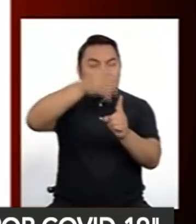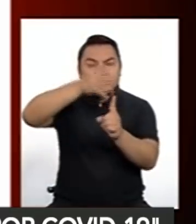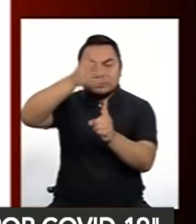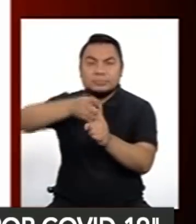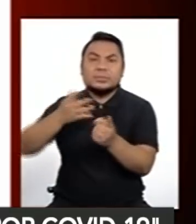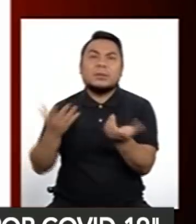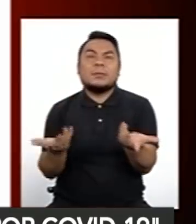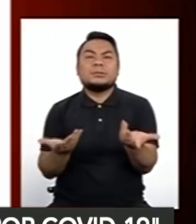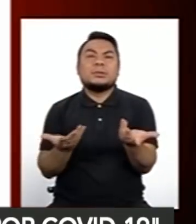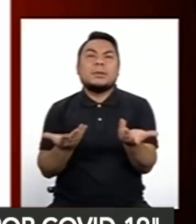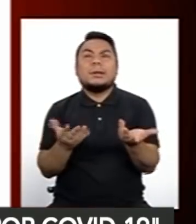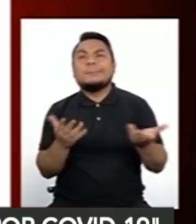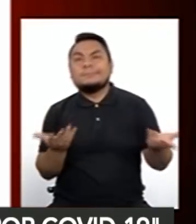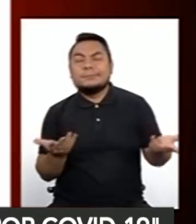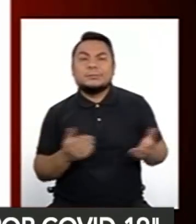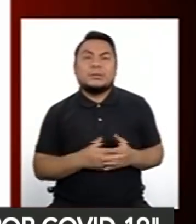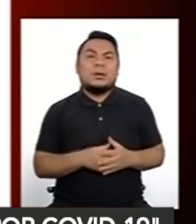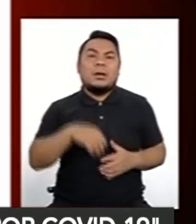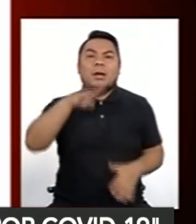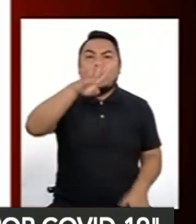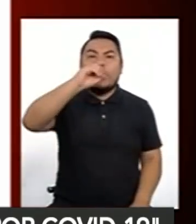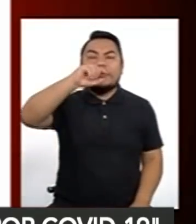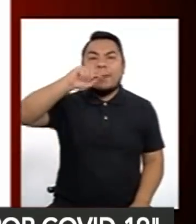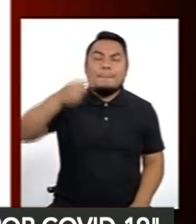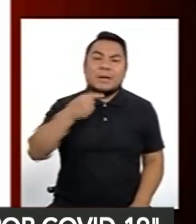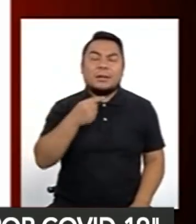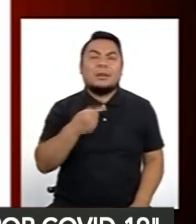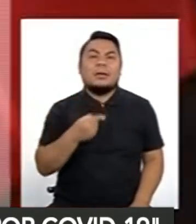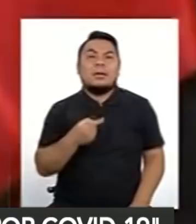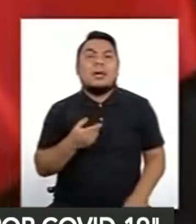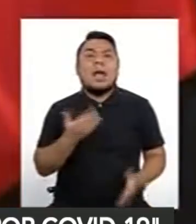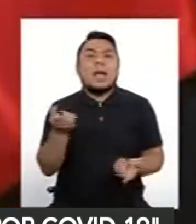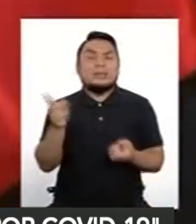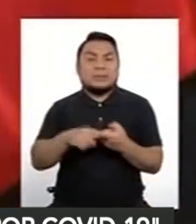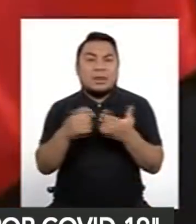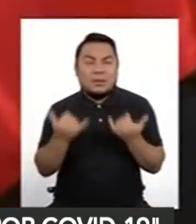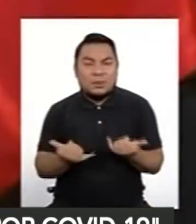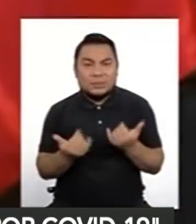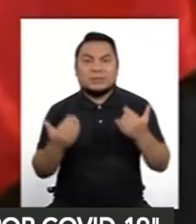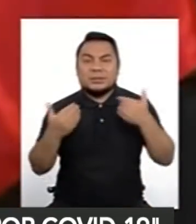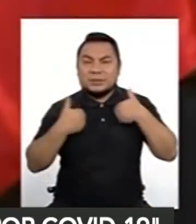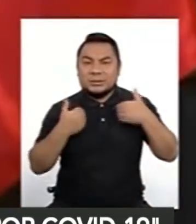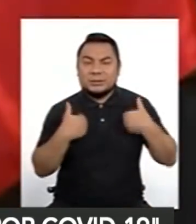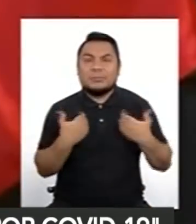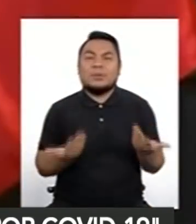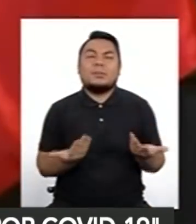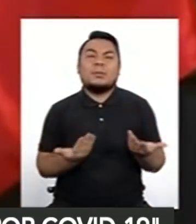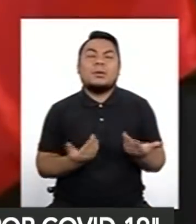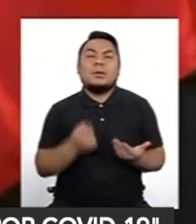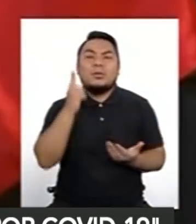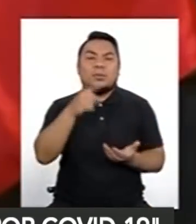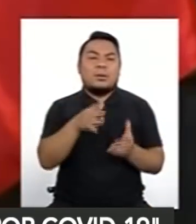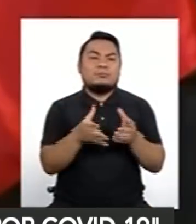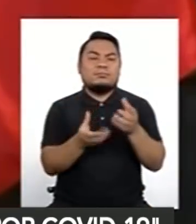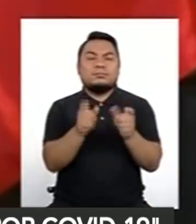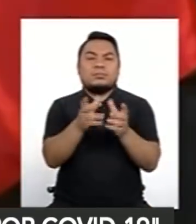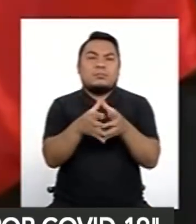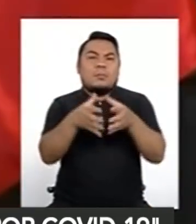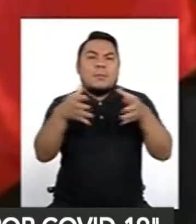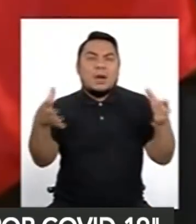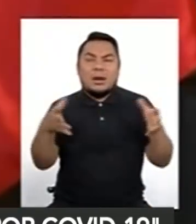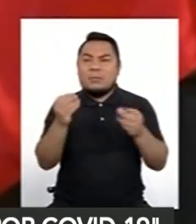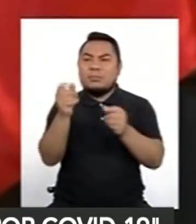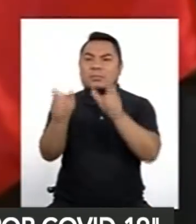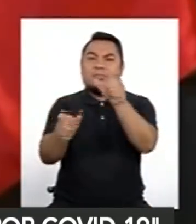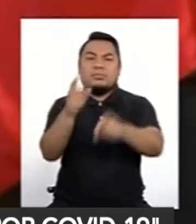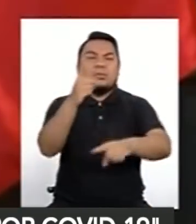evaluación de unas 40.000 pruebas realizadas hasta la fecha y tendríamos una cantidad de